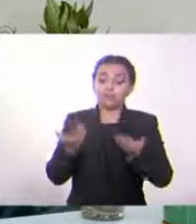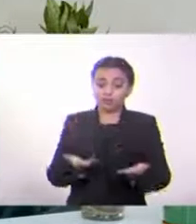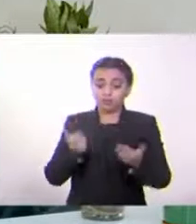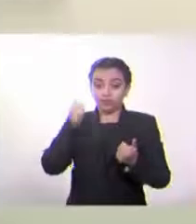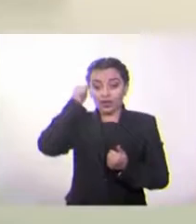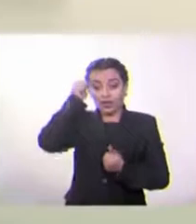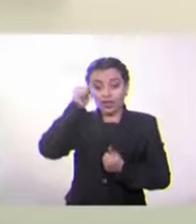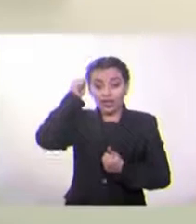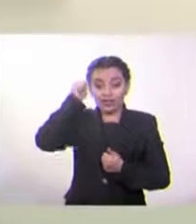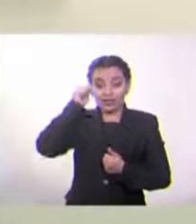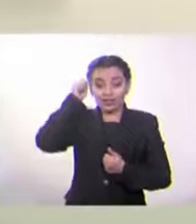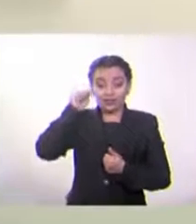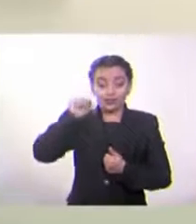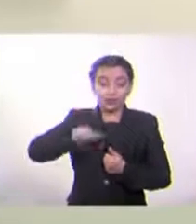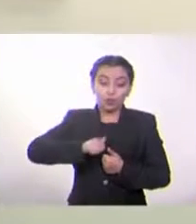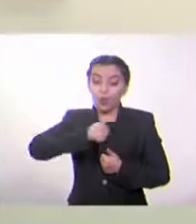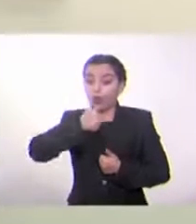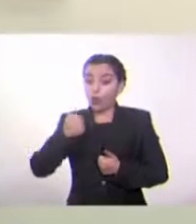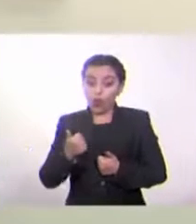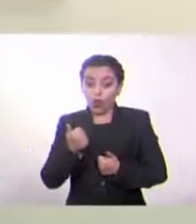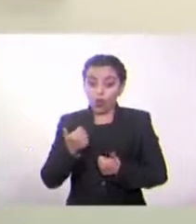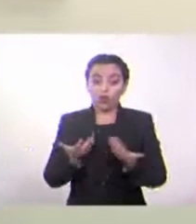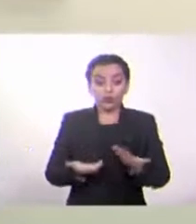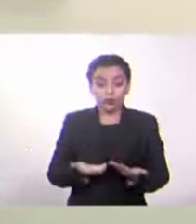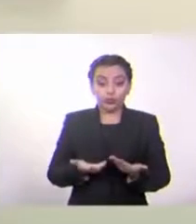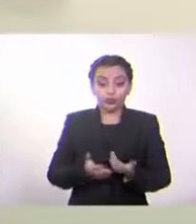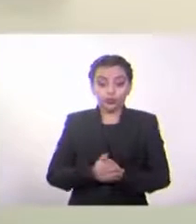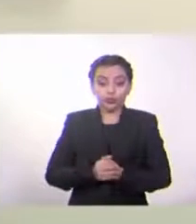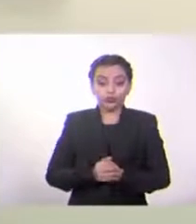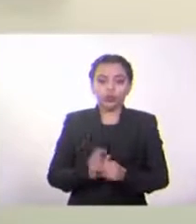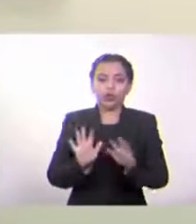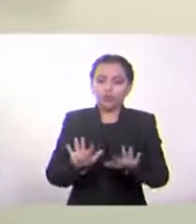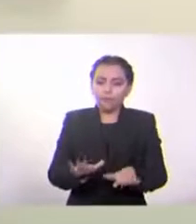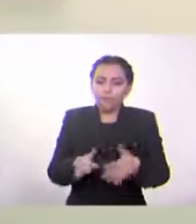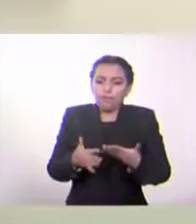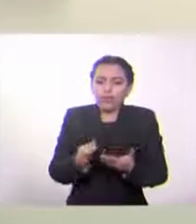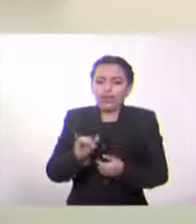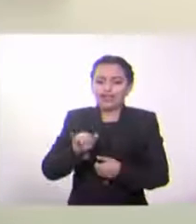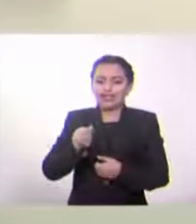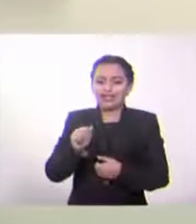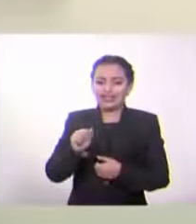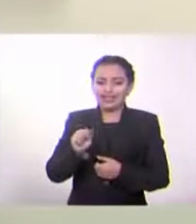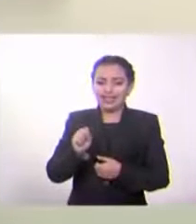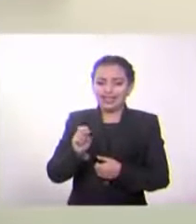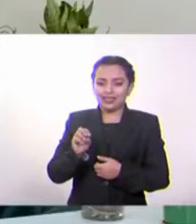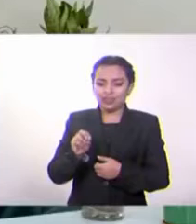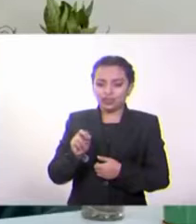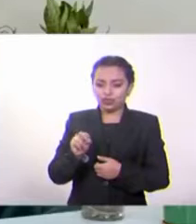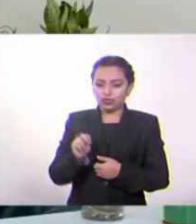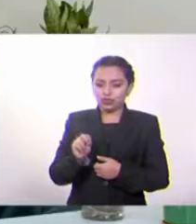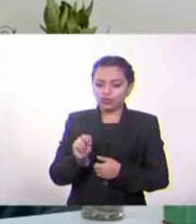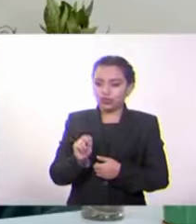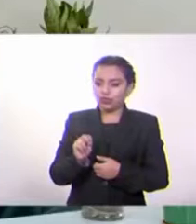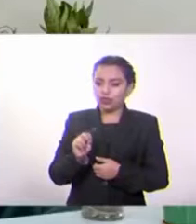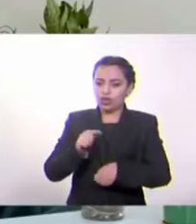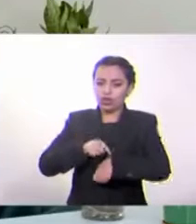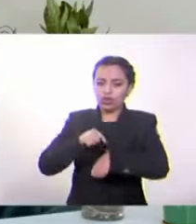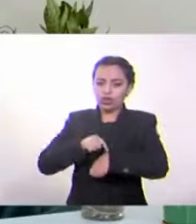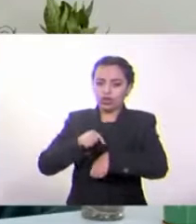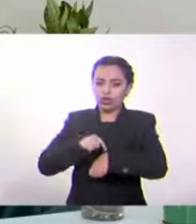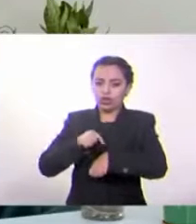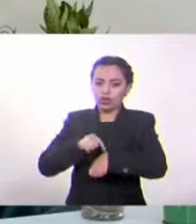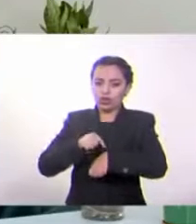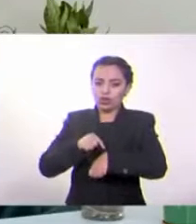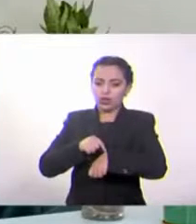otros aspectos, como por ejemplo, ¿por qué Jason no se encontraba todo el tiempo con su esposa? Pero esto lo veremos en